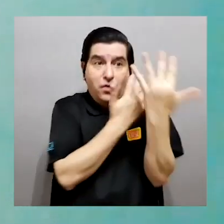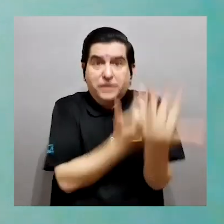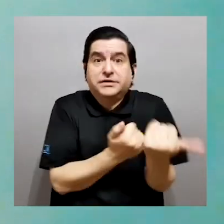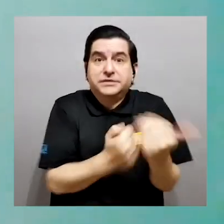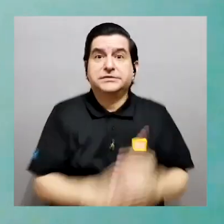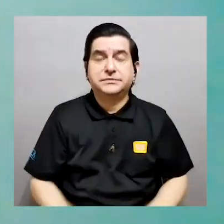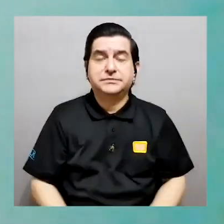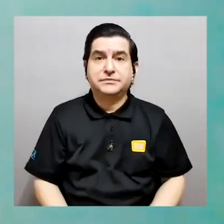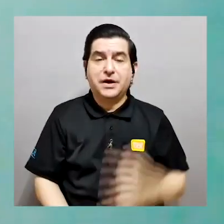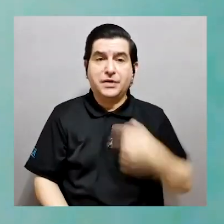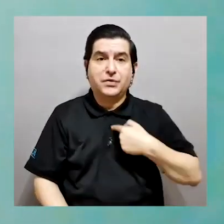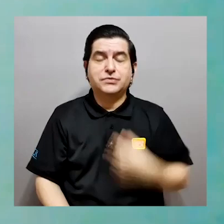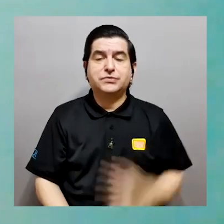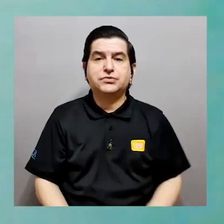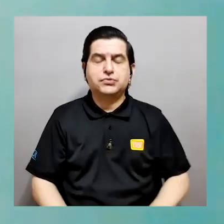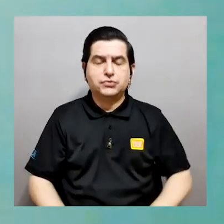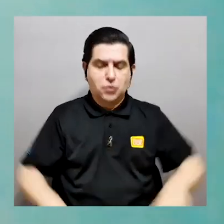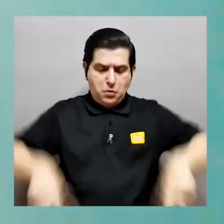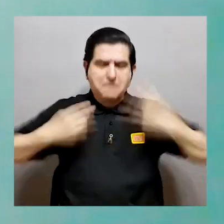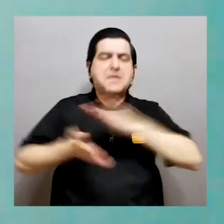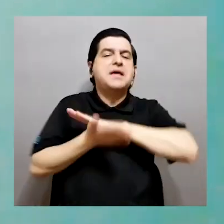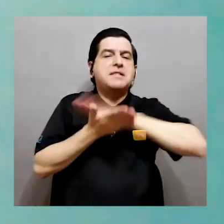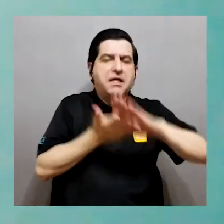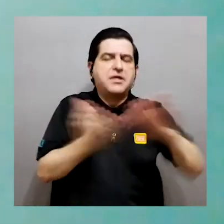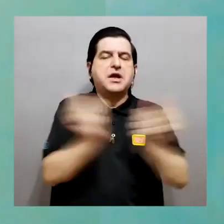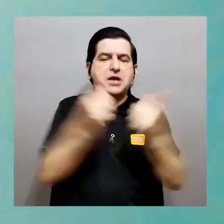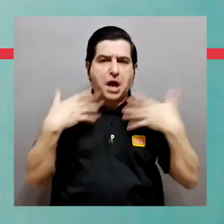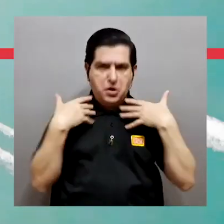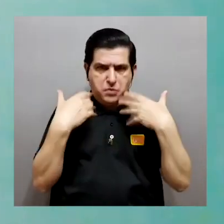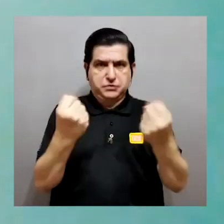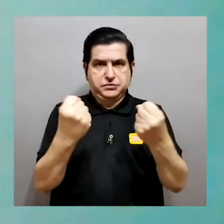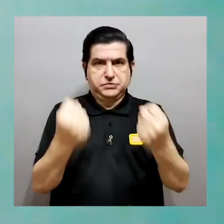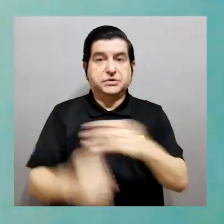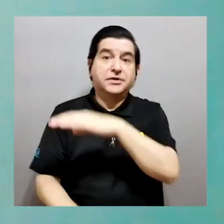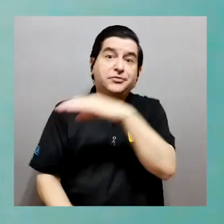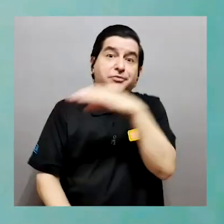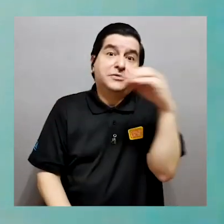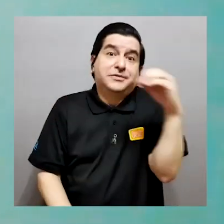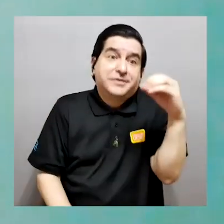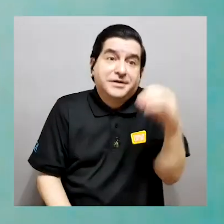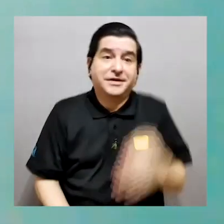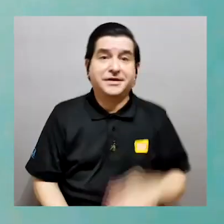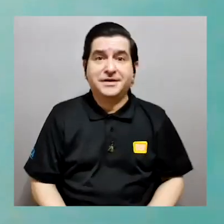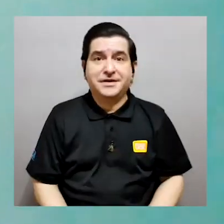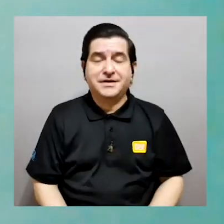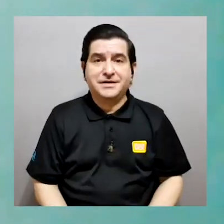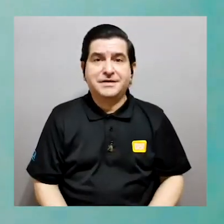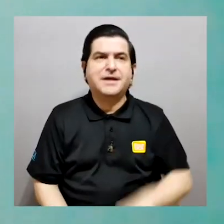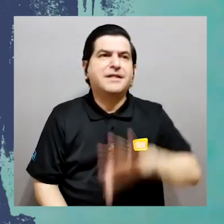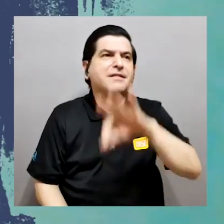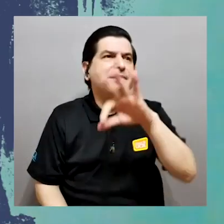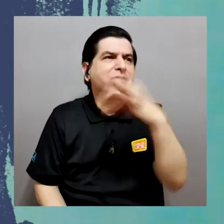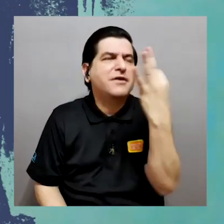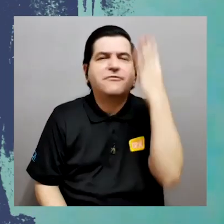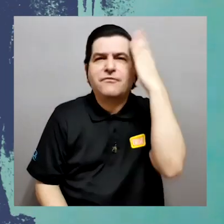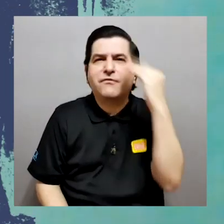llegar y vivirla dignamente y con salud, y bueno, que sea